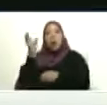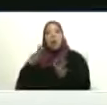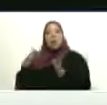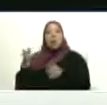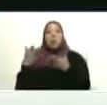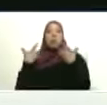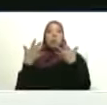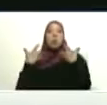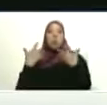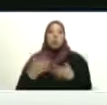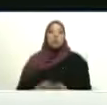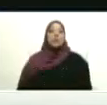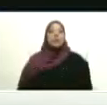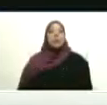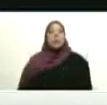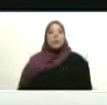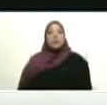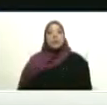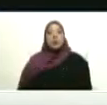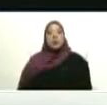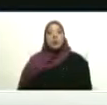allá.